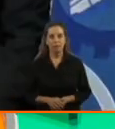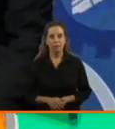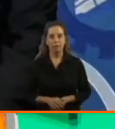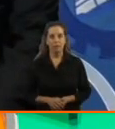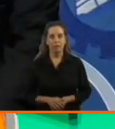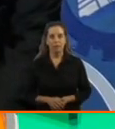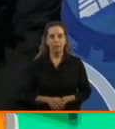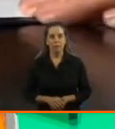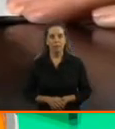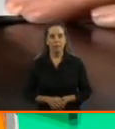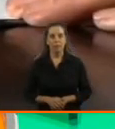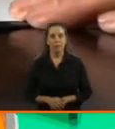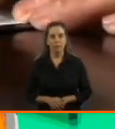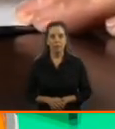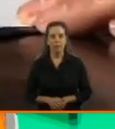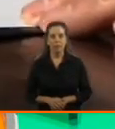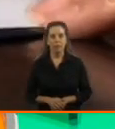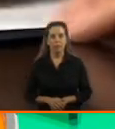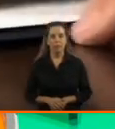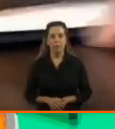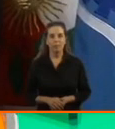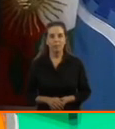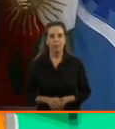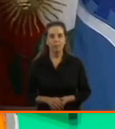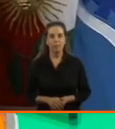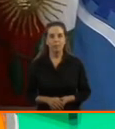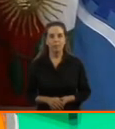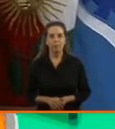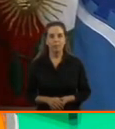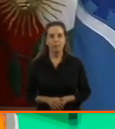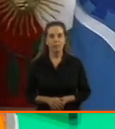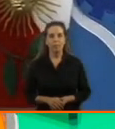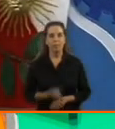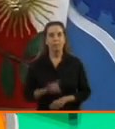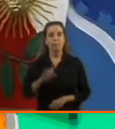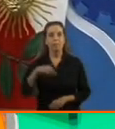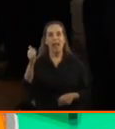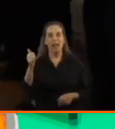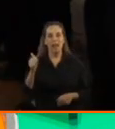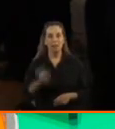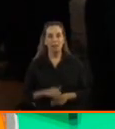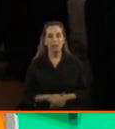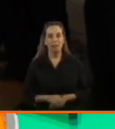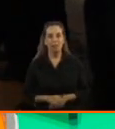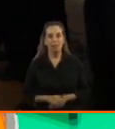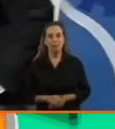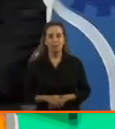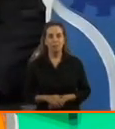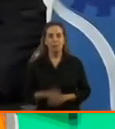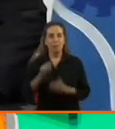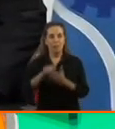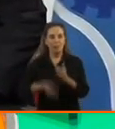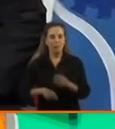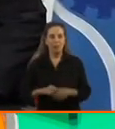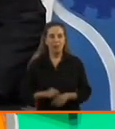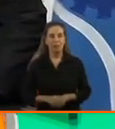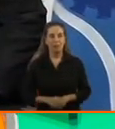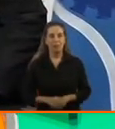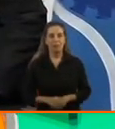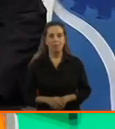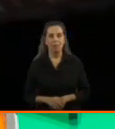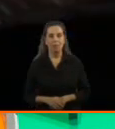caso, creo que sí, lo que estaba muy claro es esto que yo le digo, digamos, el déficit del Estado, ¿no? Y